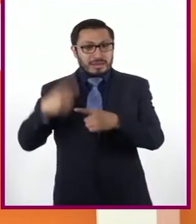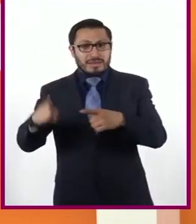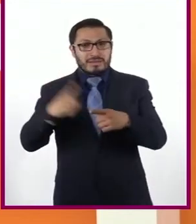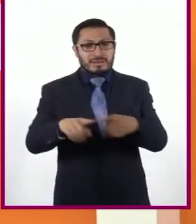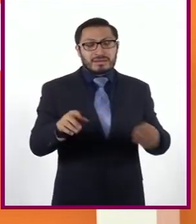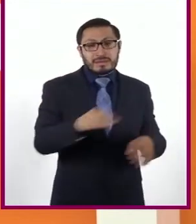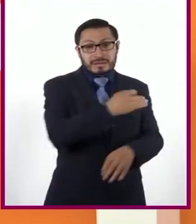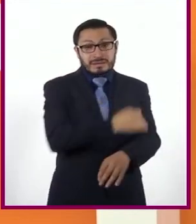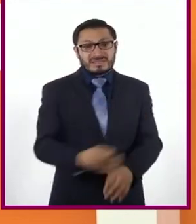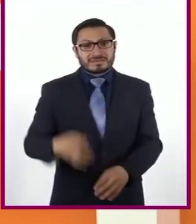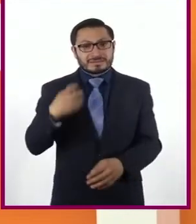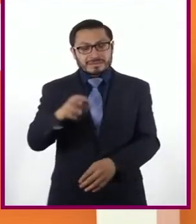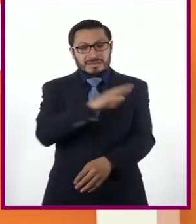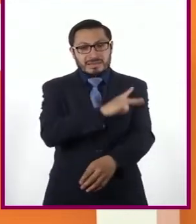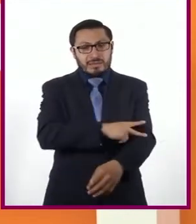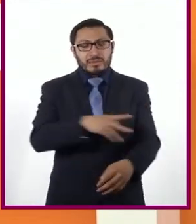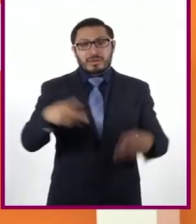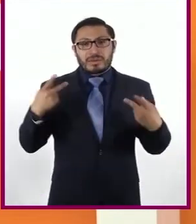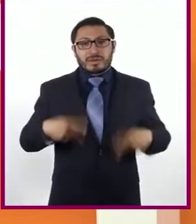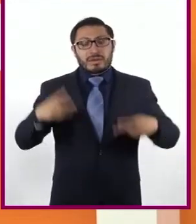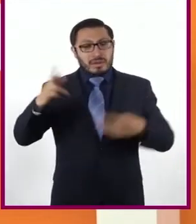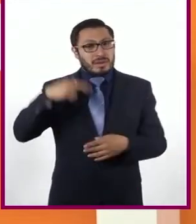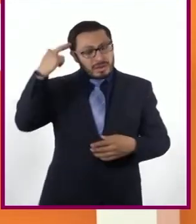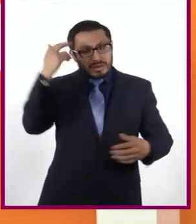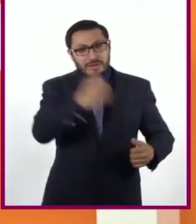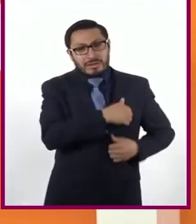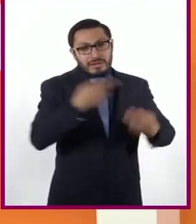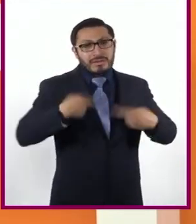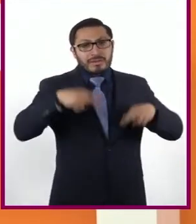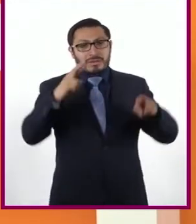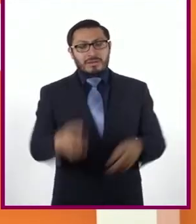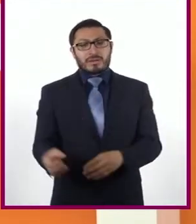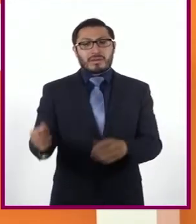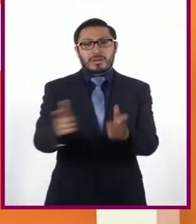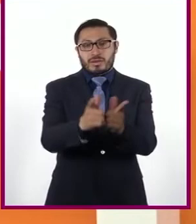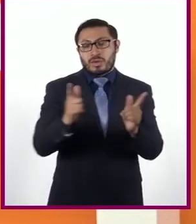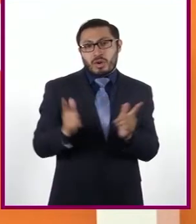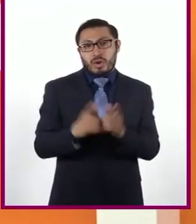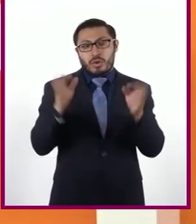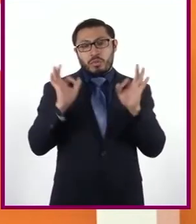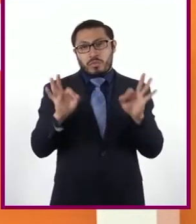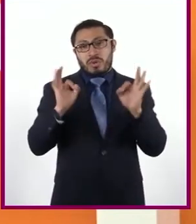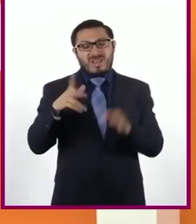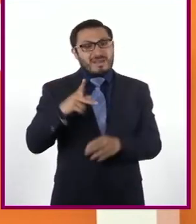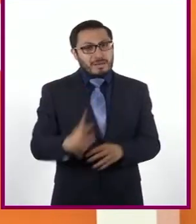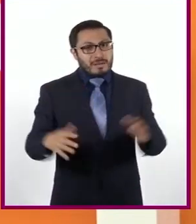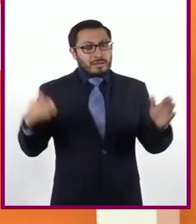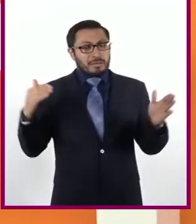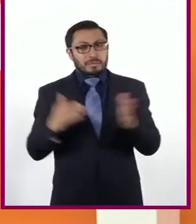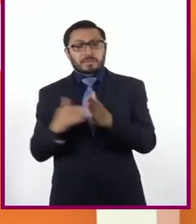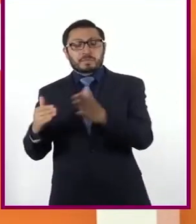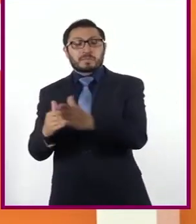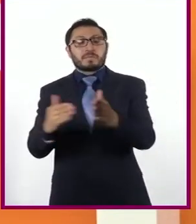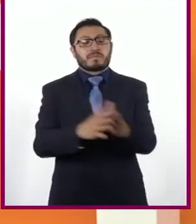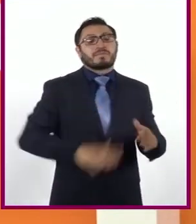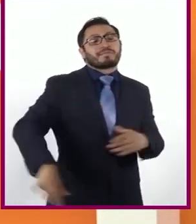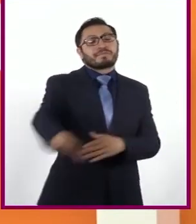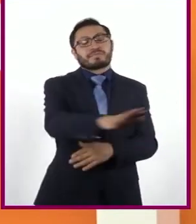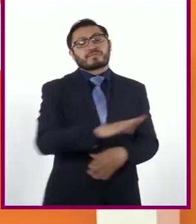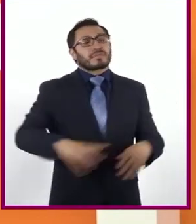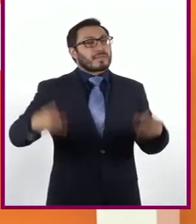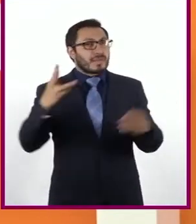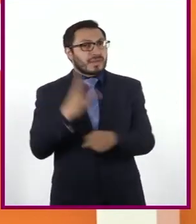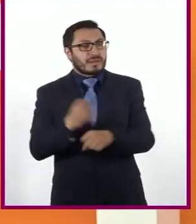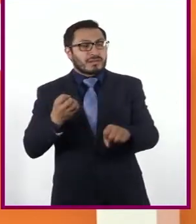poder acotado por la nobleza, representada en un parlamento, pero limitaba la participación política del tercer